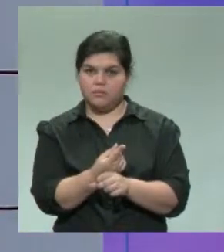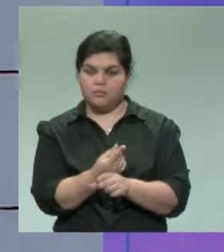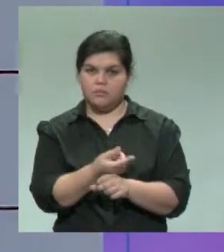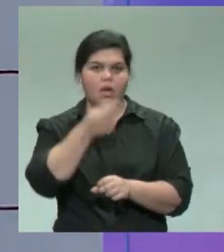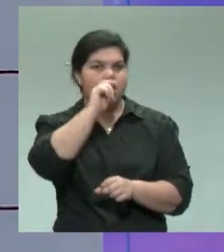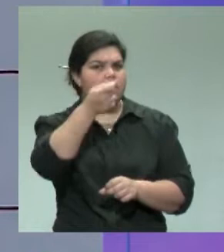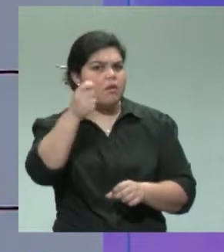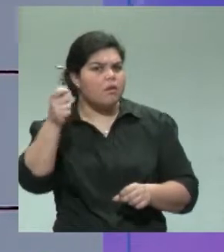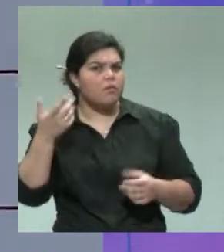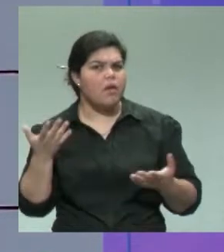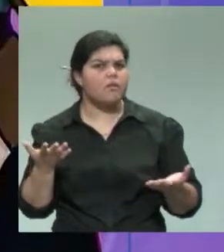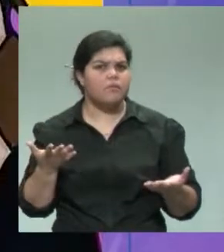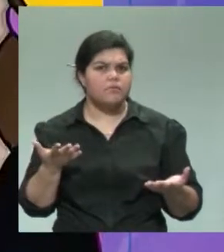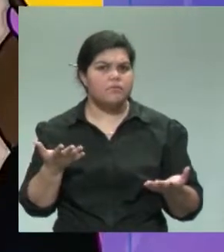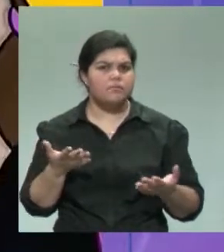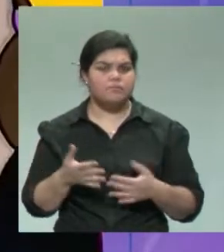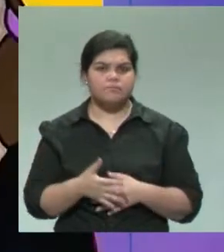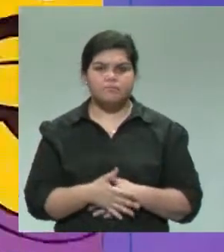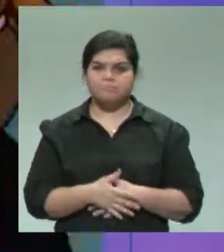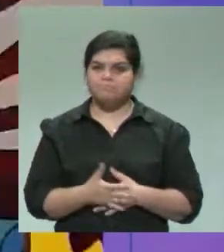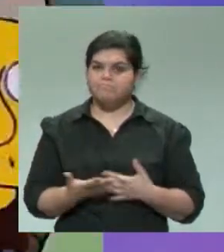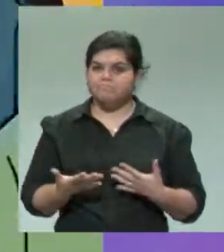Alguien escuchará la llamada.